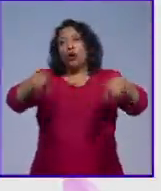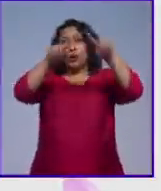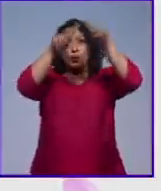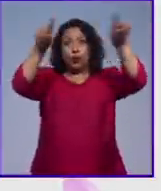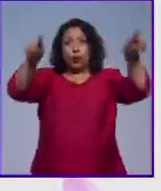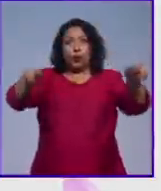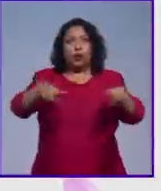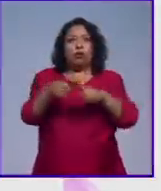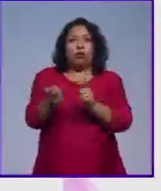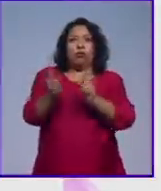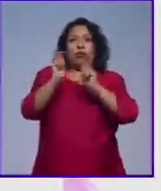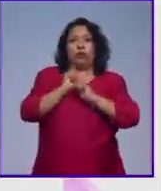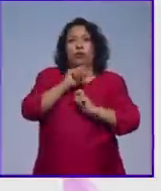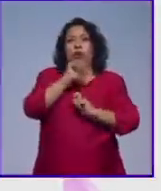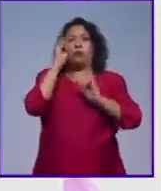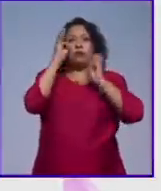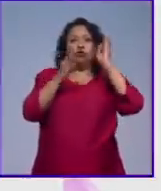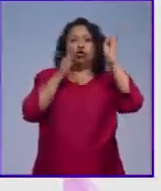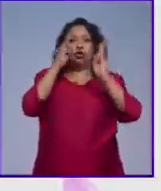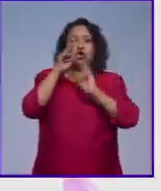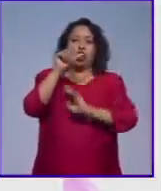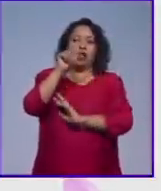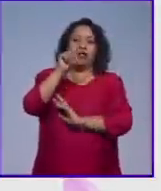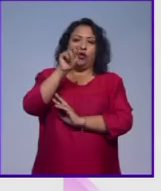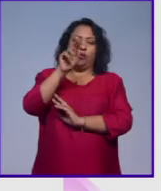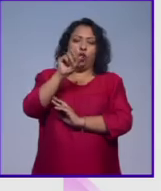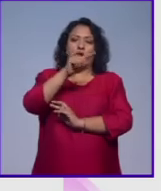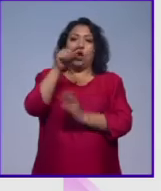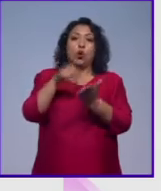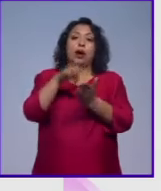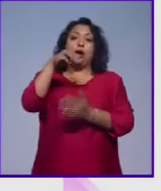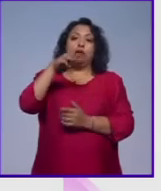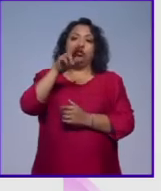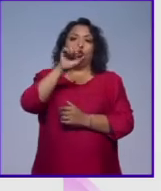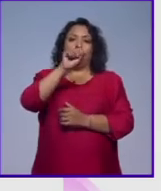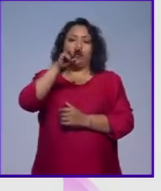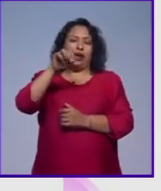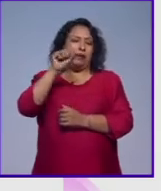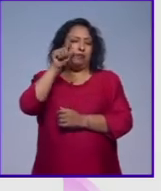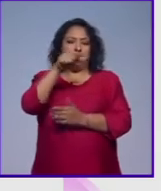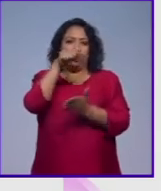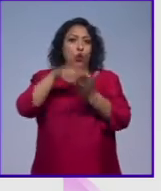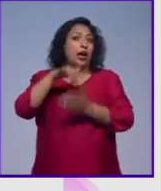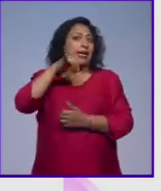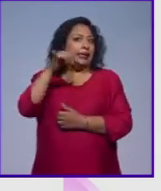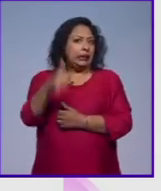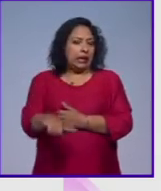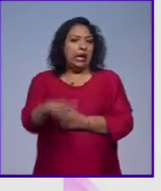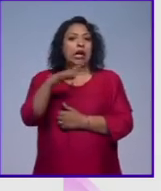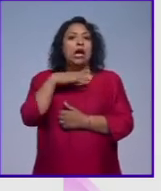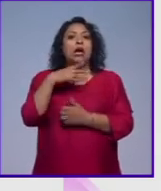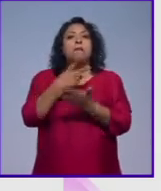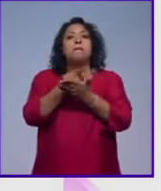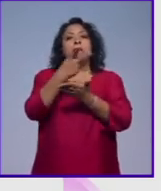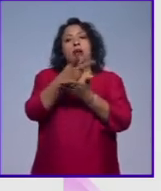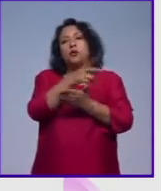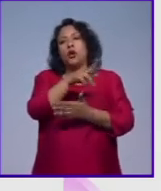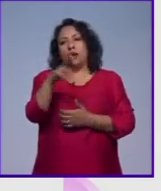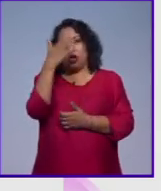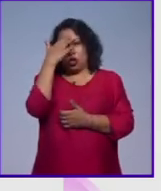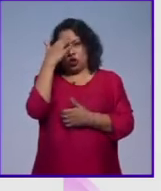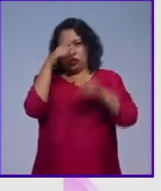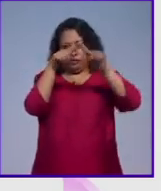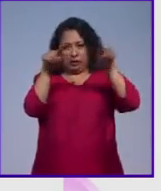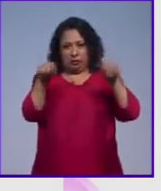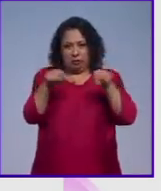me hice por encargo para el Museo de Antropología de Musomeli. En esa misma localidad italiana recibirá una placa como reconocimiento.